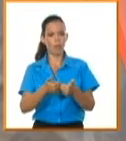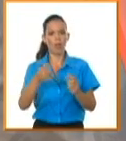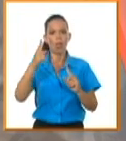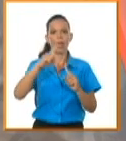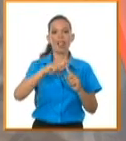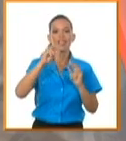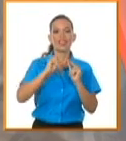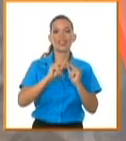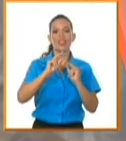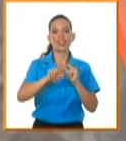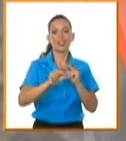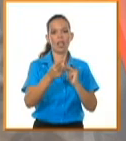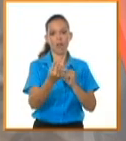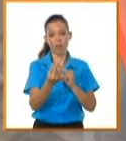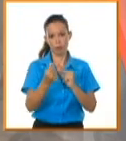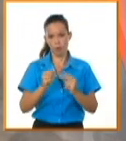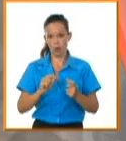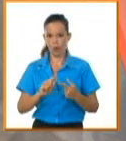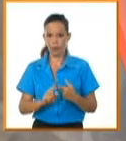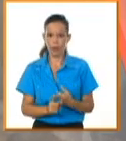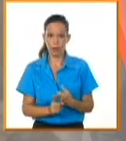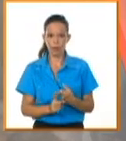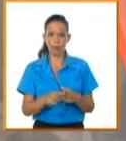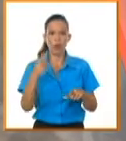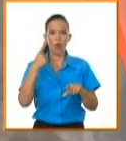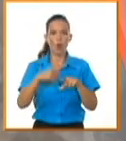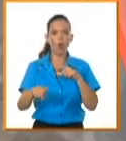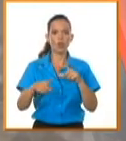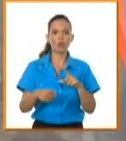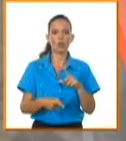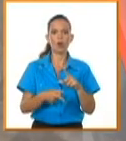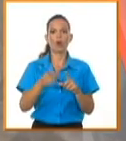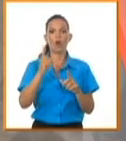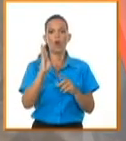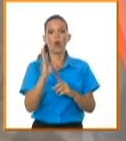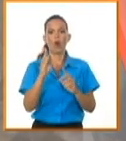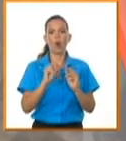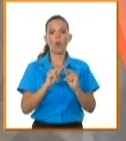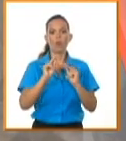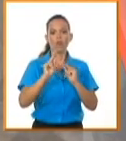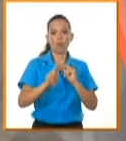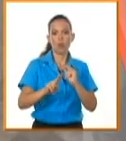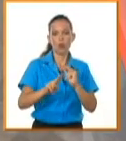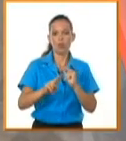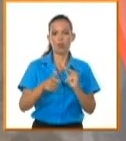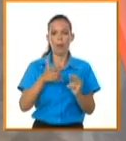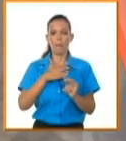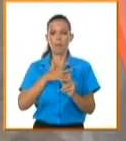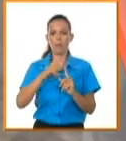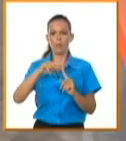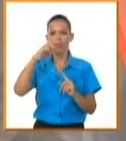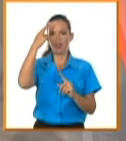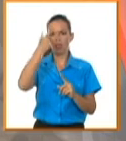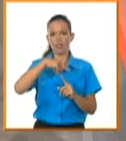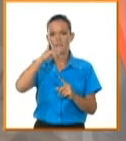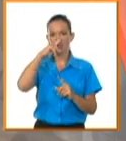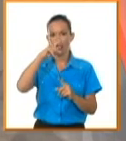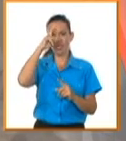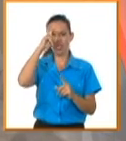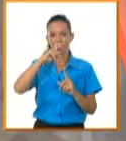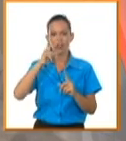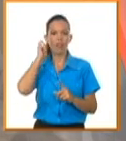por el caso de Texas y el caso de en zona son dos pasarelas de pago que cualquiera pudiera decir y yo creo que este este